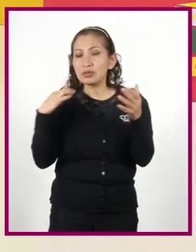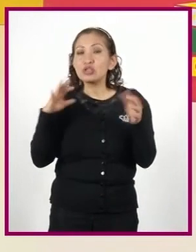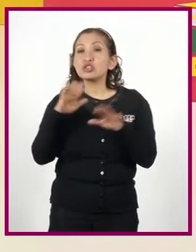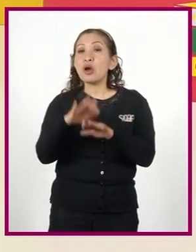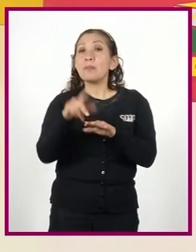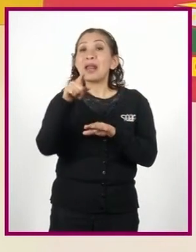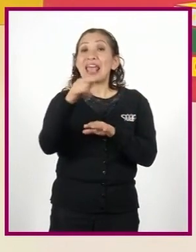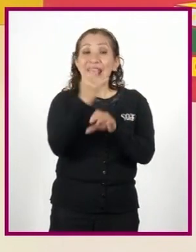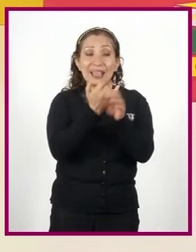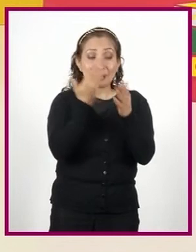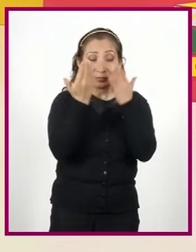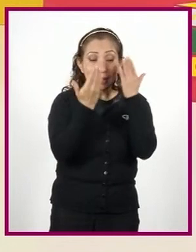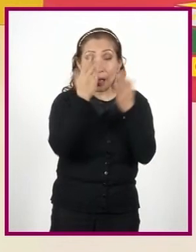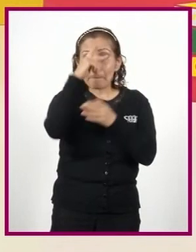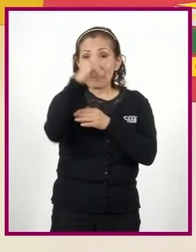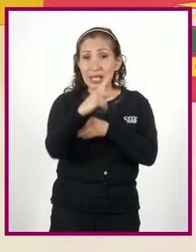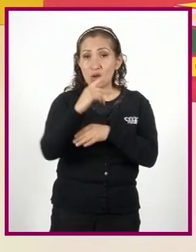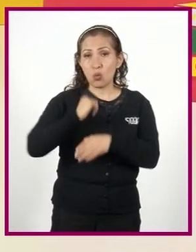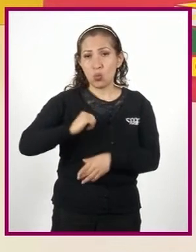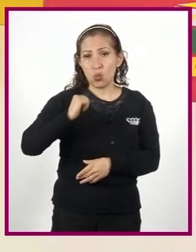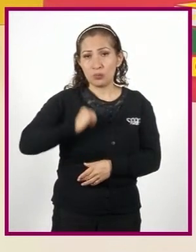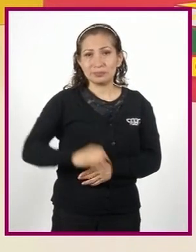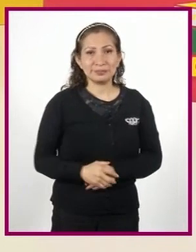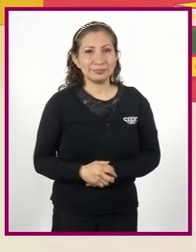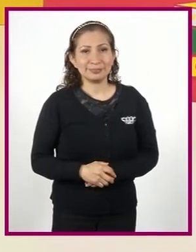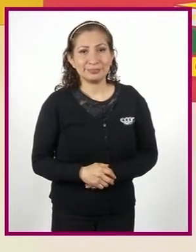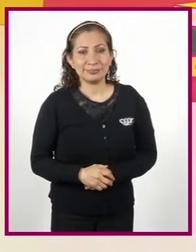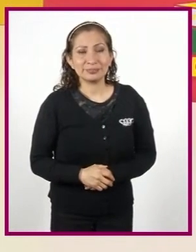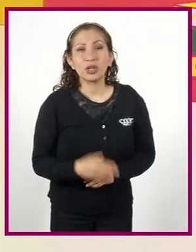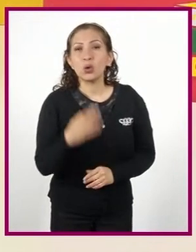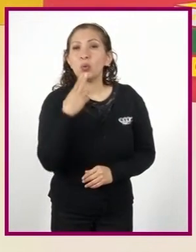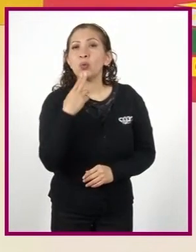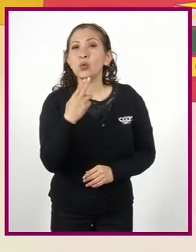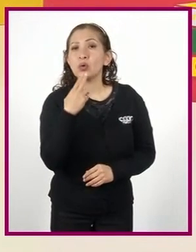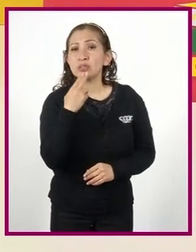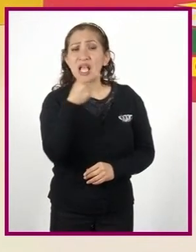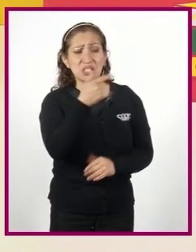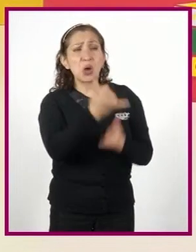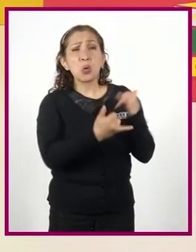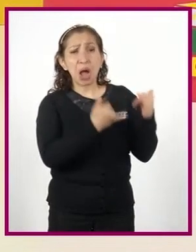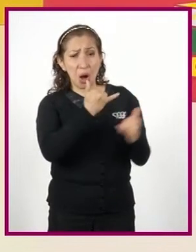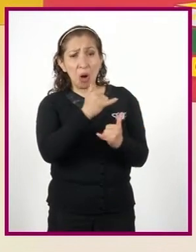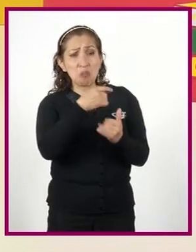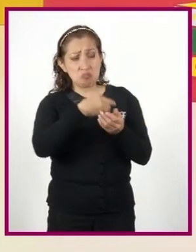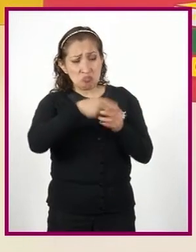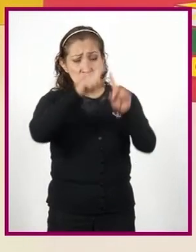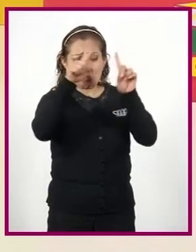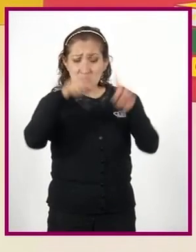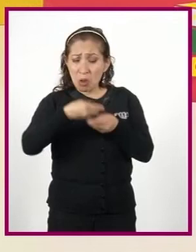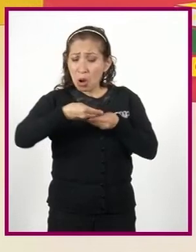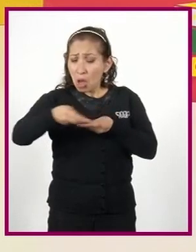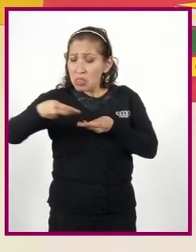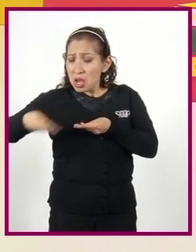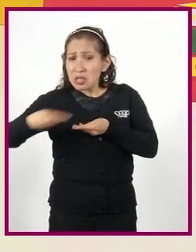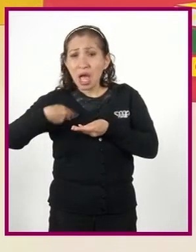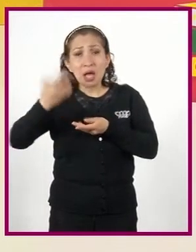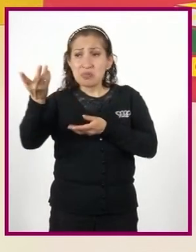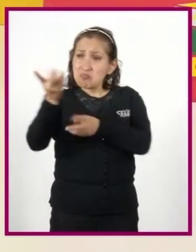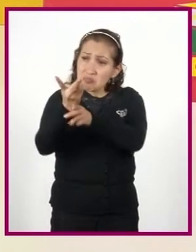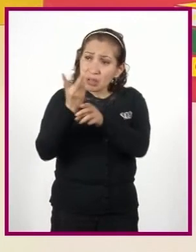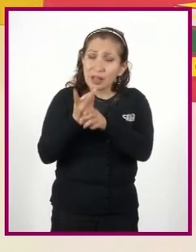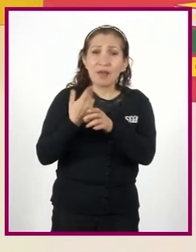relacionada con el estudio del México antiguo. Utilicen el juego de la lotería e inviten a su familia